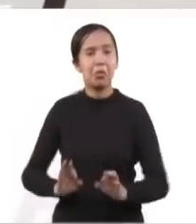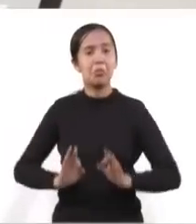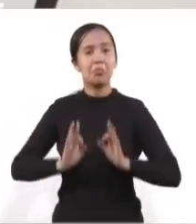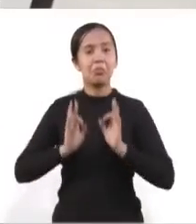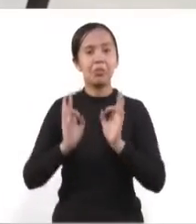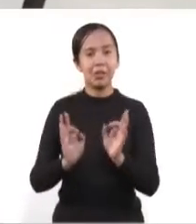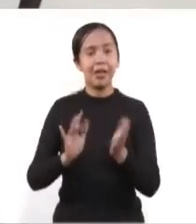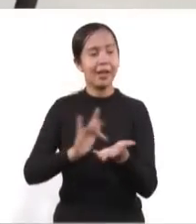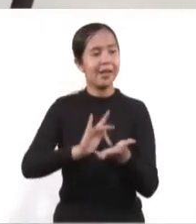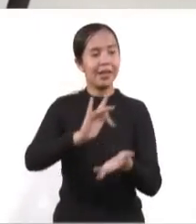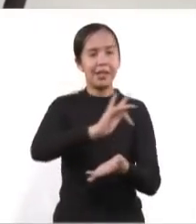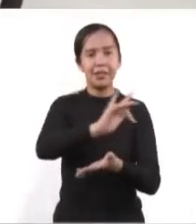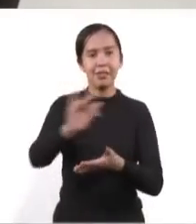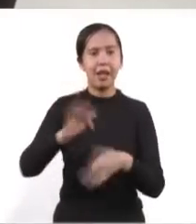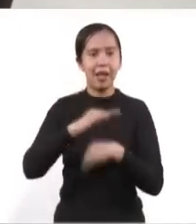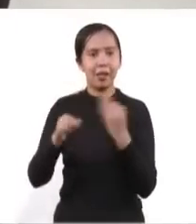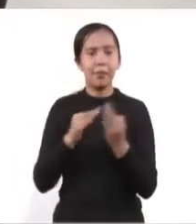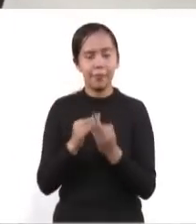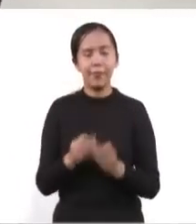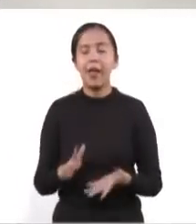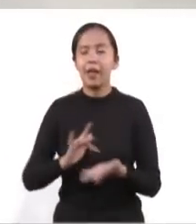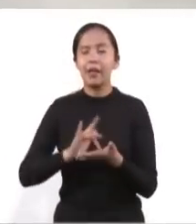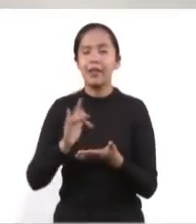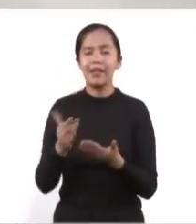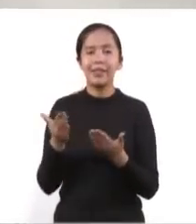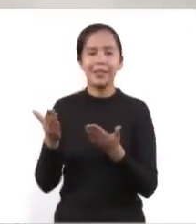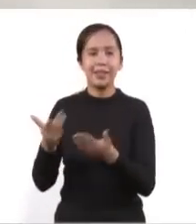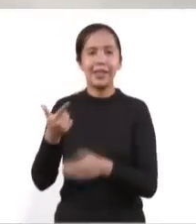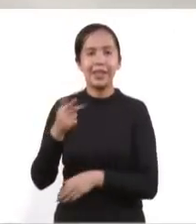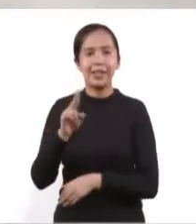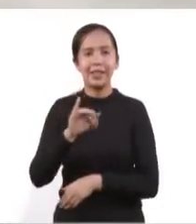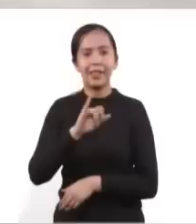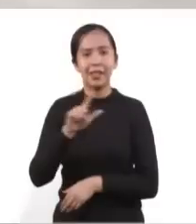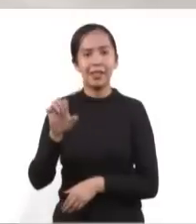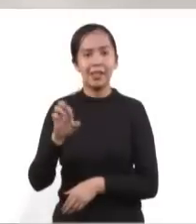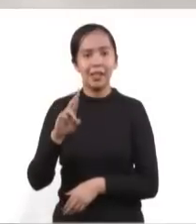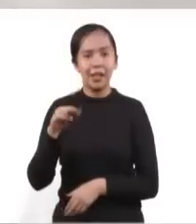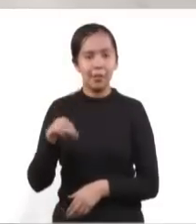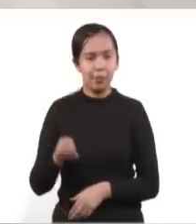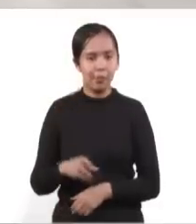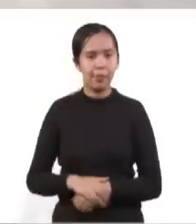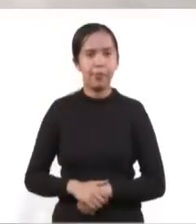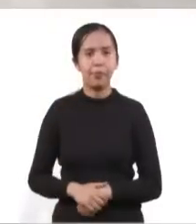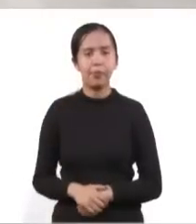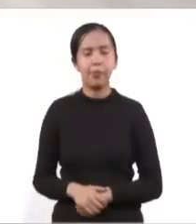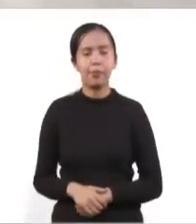todos. Agradecemos las palabras del ingeniero Guillermo Nevares Elizondo.